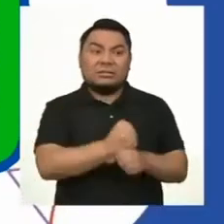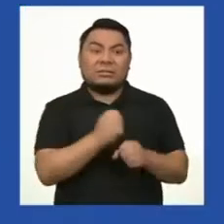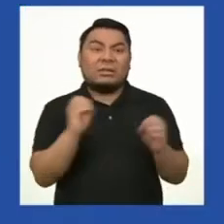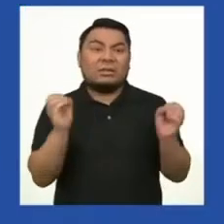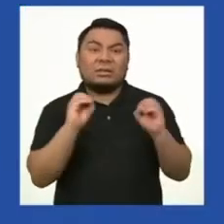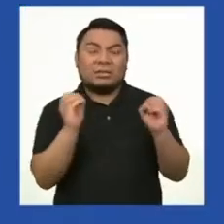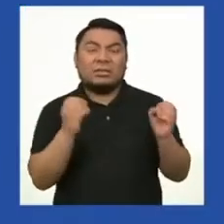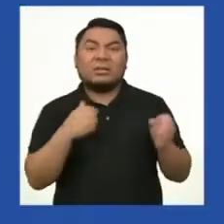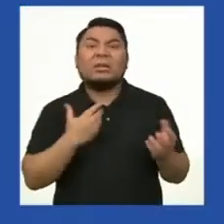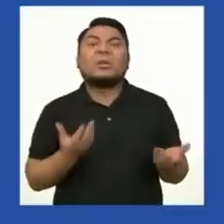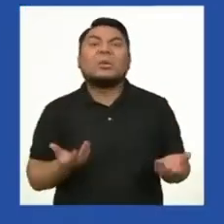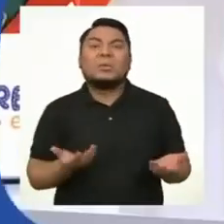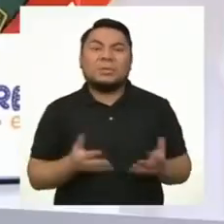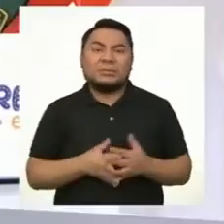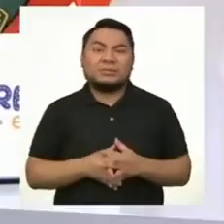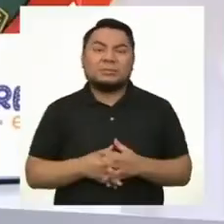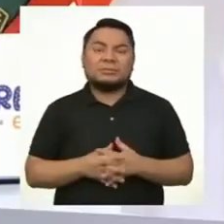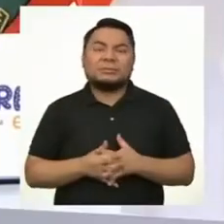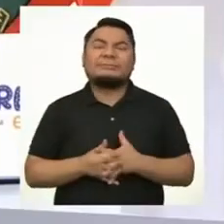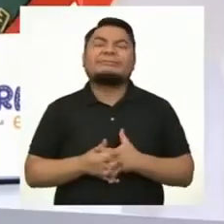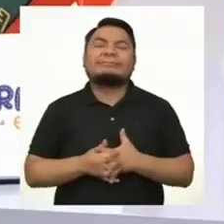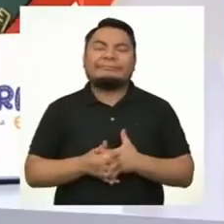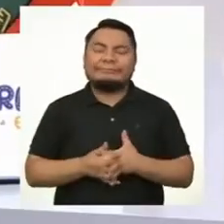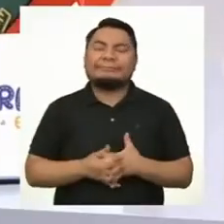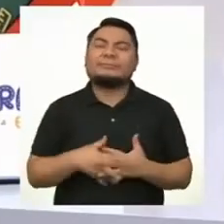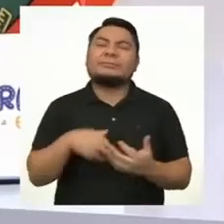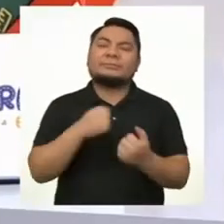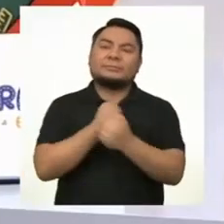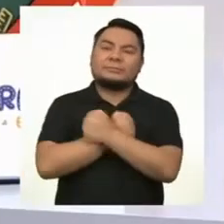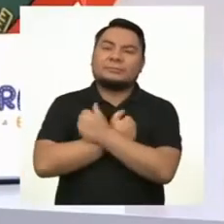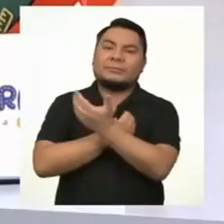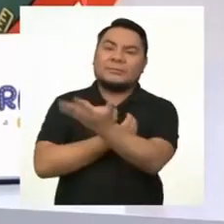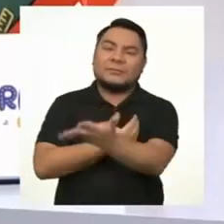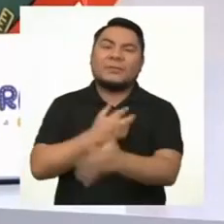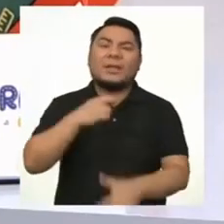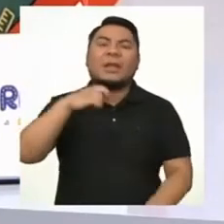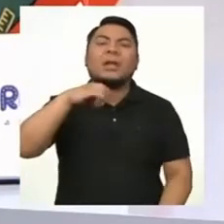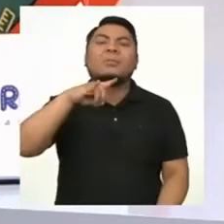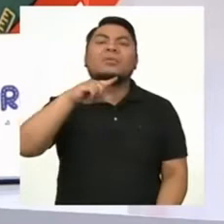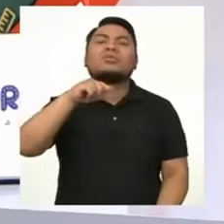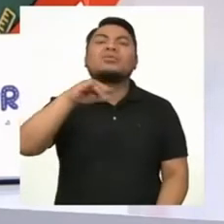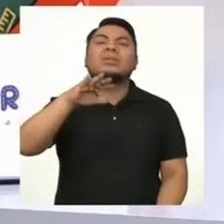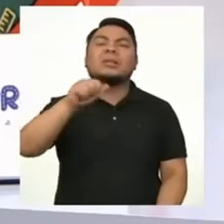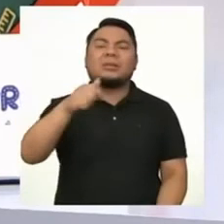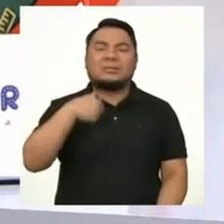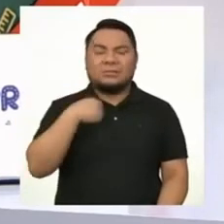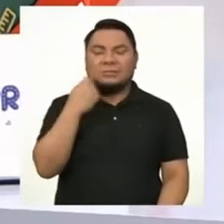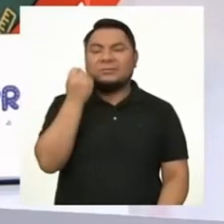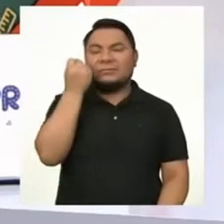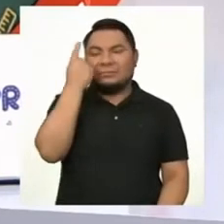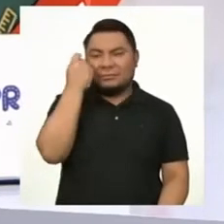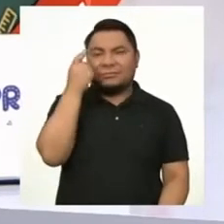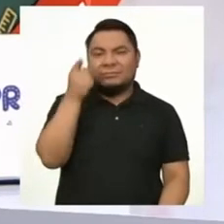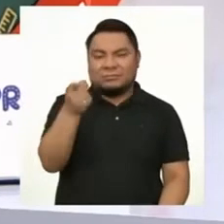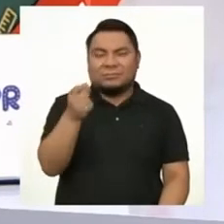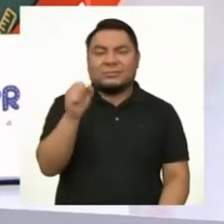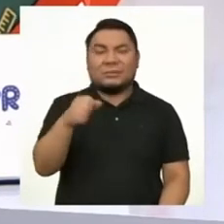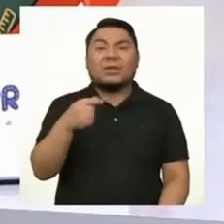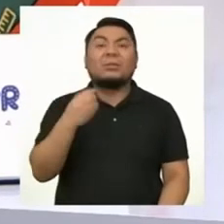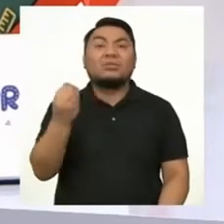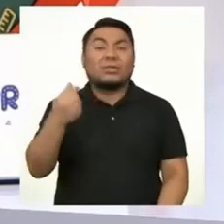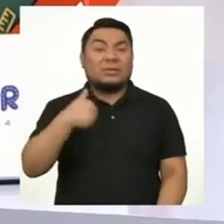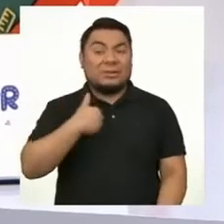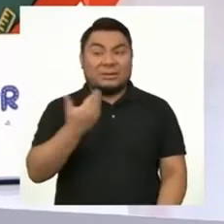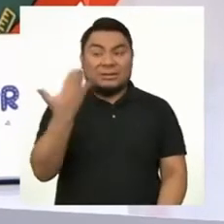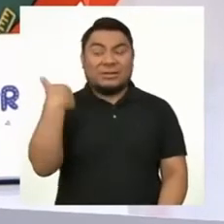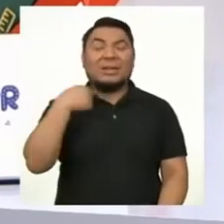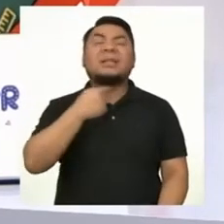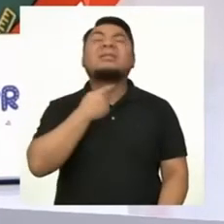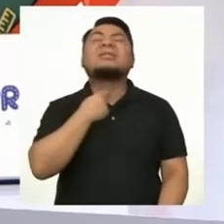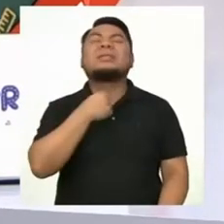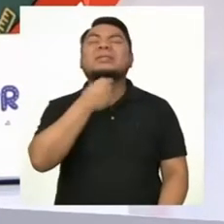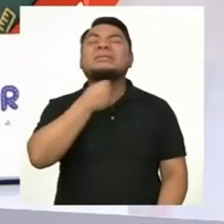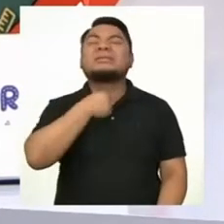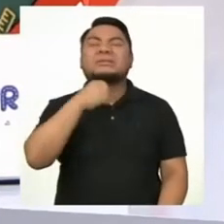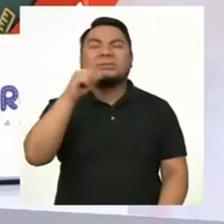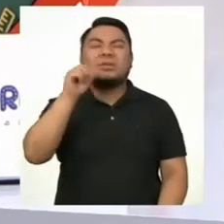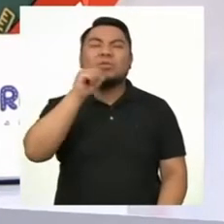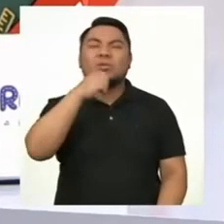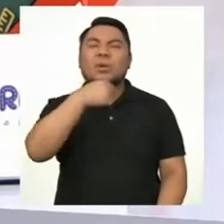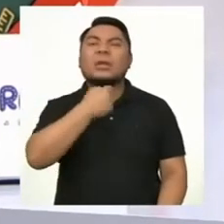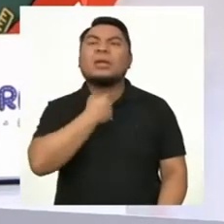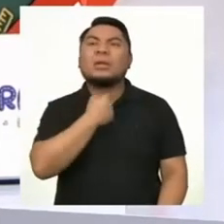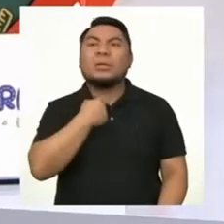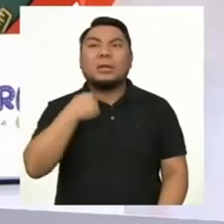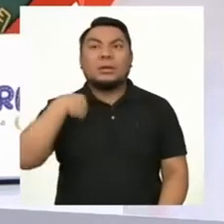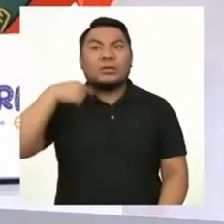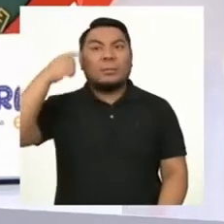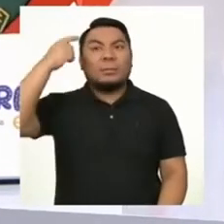trabajo? Querida Paulina, te entiendo totalmente porque a mí me dolía la garganta en estos días y pensé que tenía